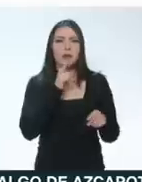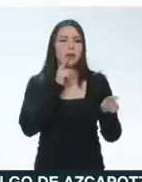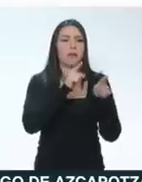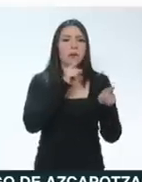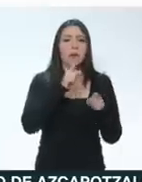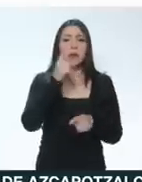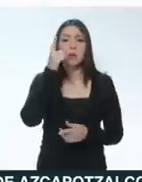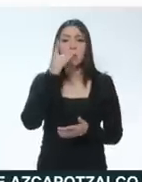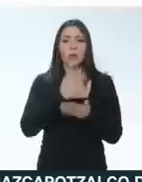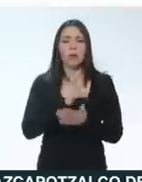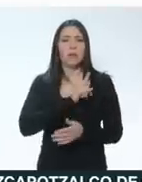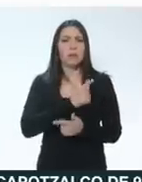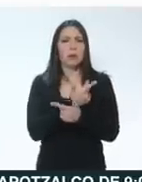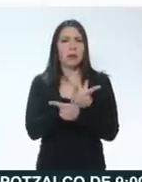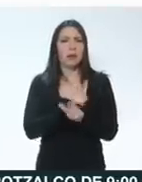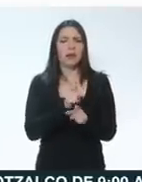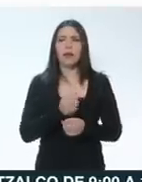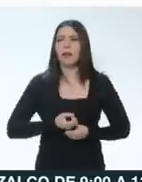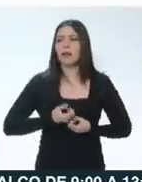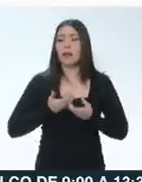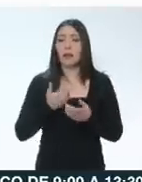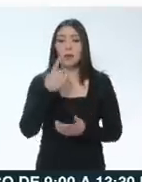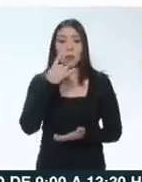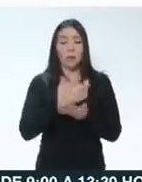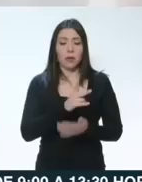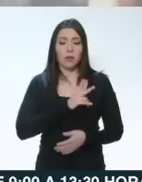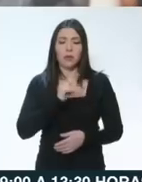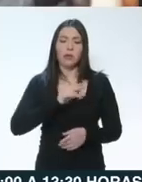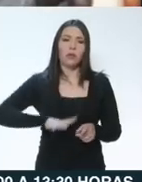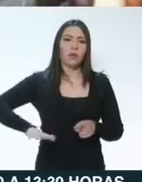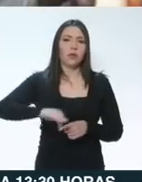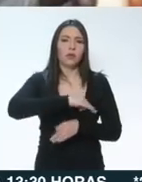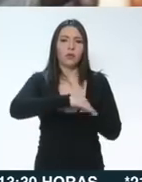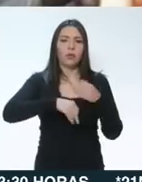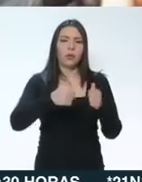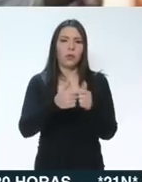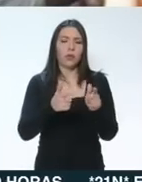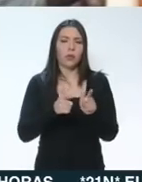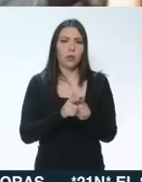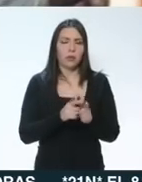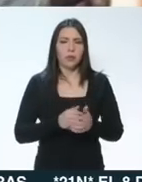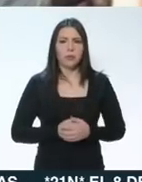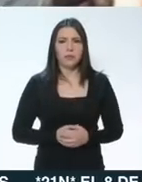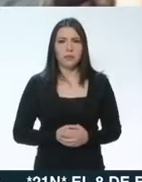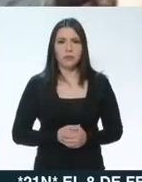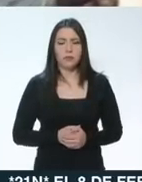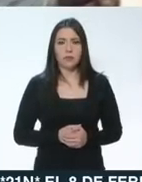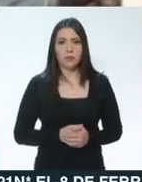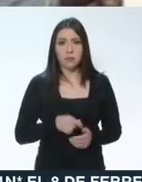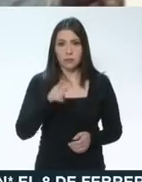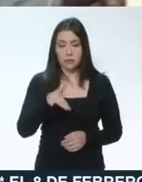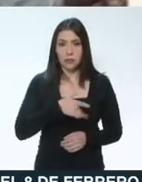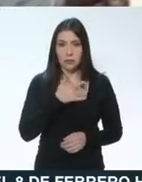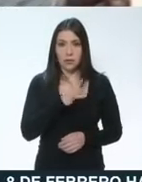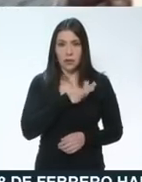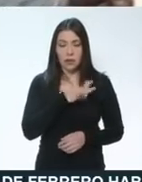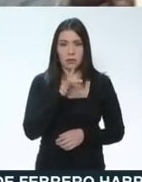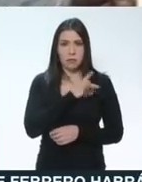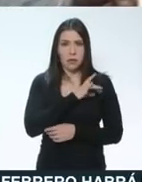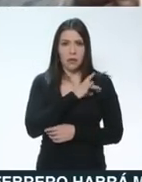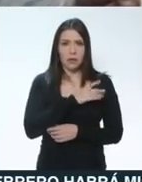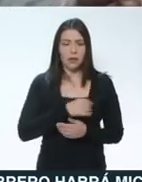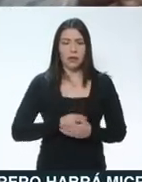más es mía, sino que es contra todo el gremio, ¿no? Yo creo que en este tipo de casos... Precisamente eso, ¿tienes miedo?